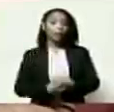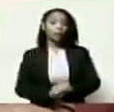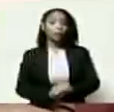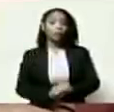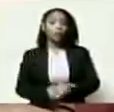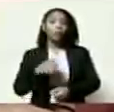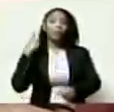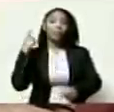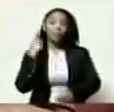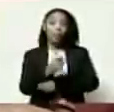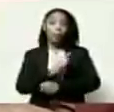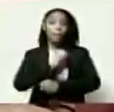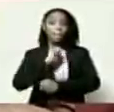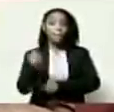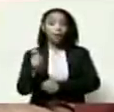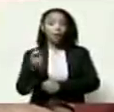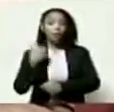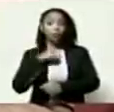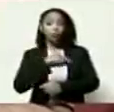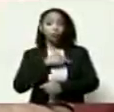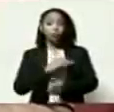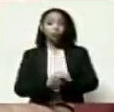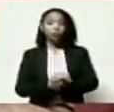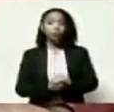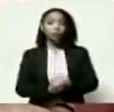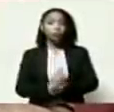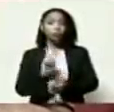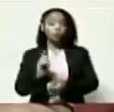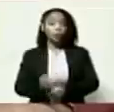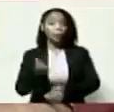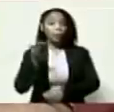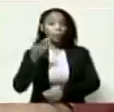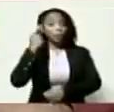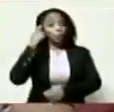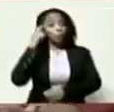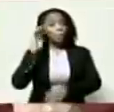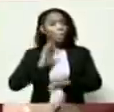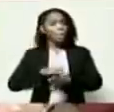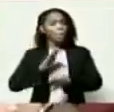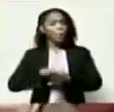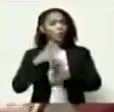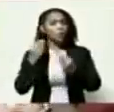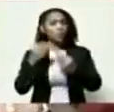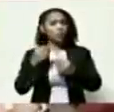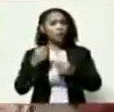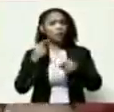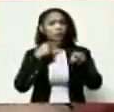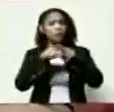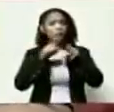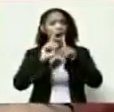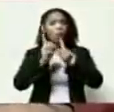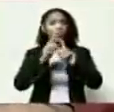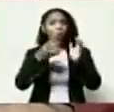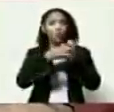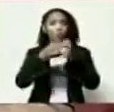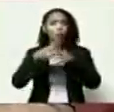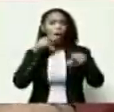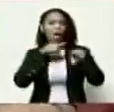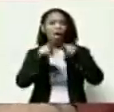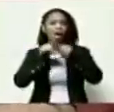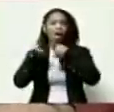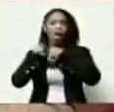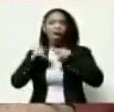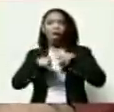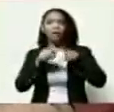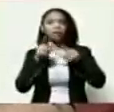Deben pagarlo. Y es importante recordar, porque hubo muchas críticas de algunos sectores, de esto